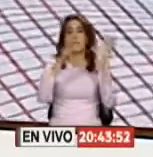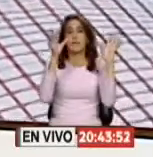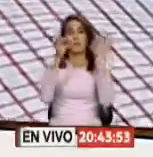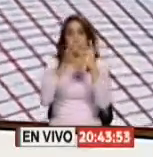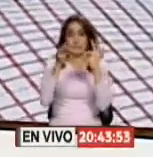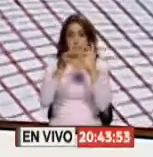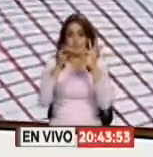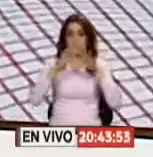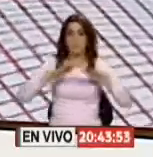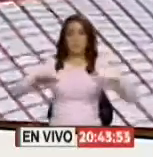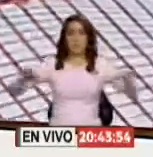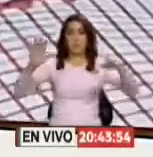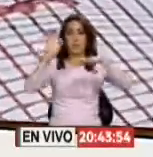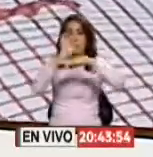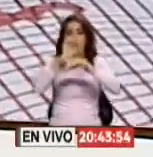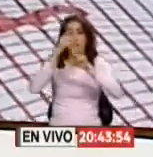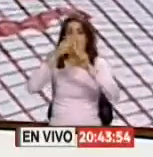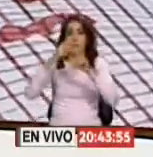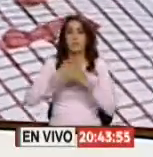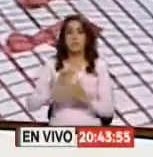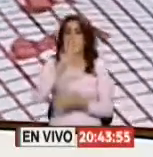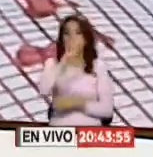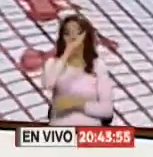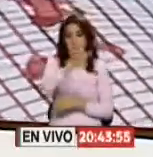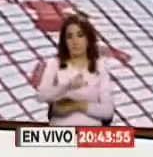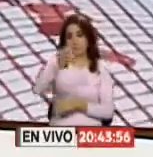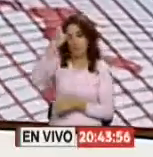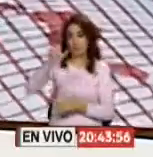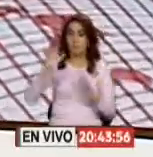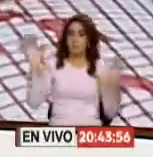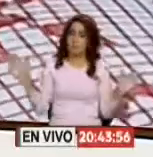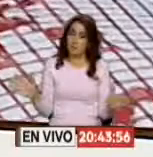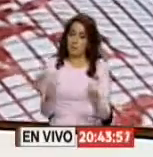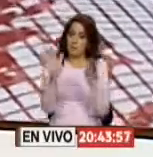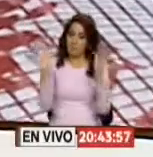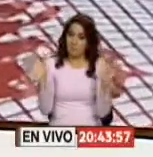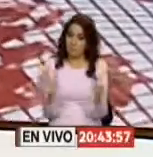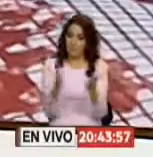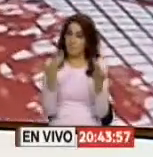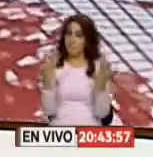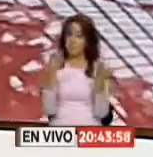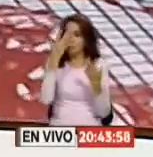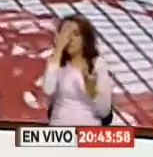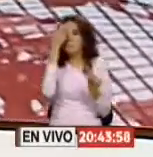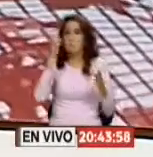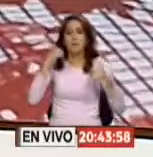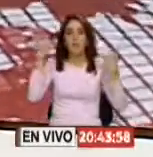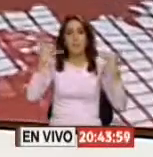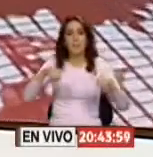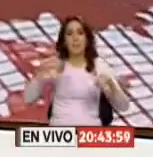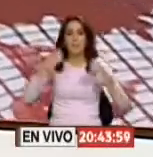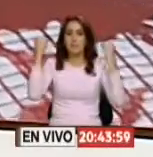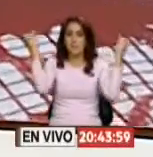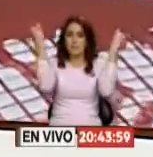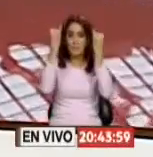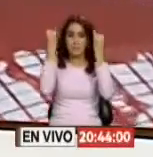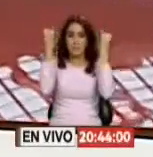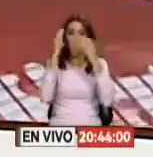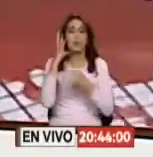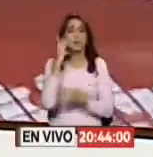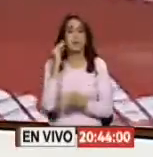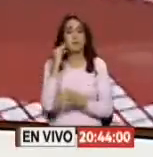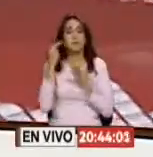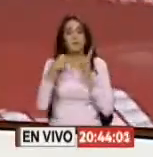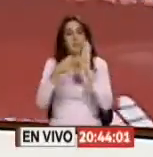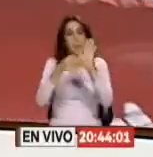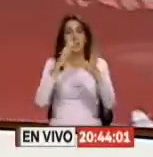sociales de Ecuador TV. Tres personajes cautivarán a los cibernautas con su estilo divertido, experiencia y una forma singular